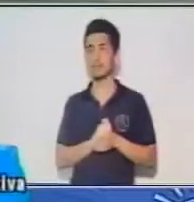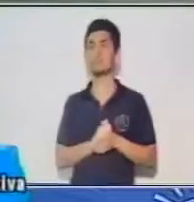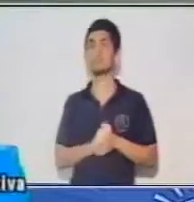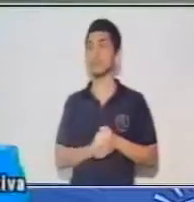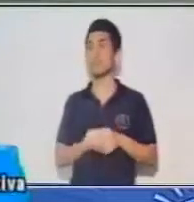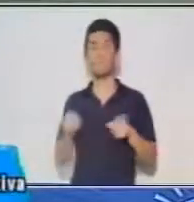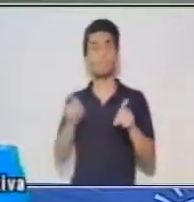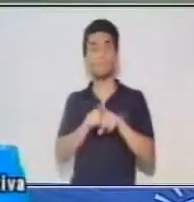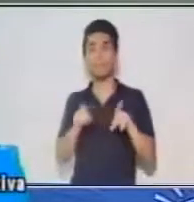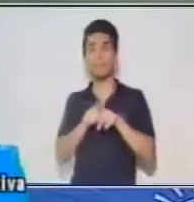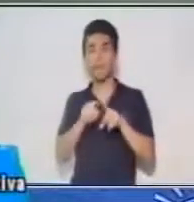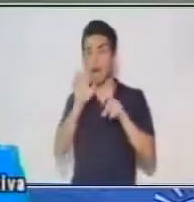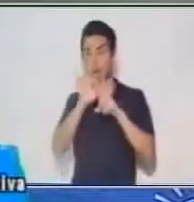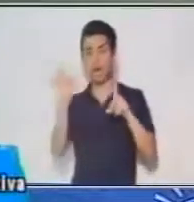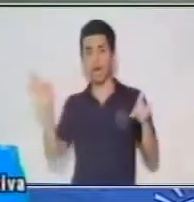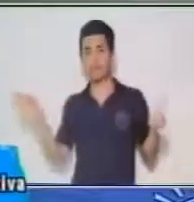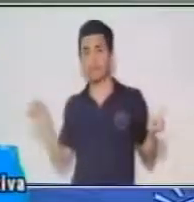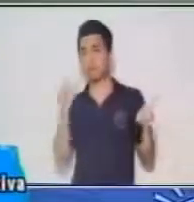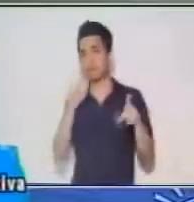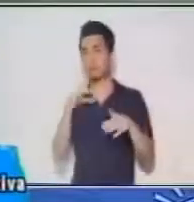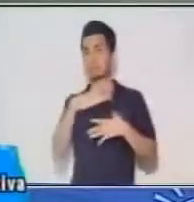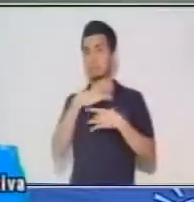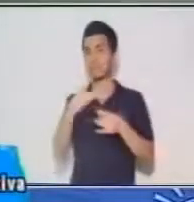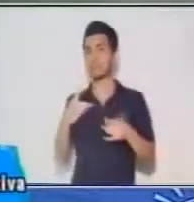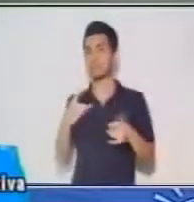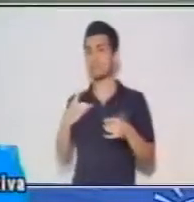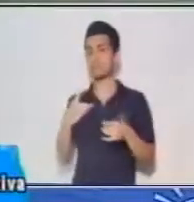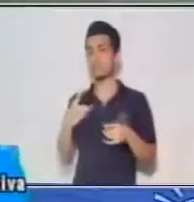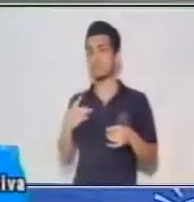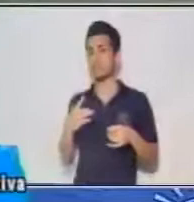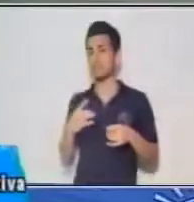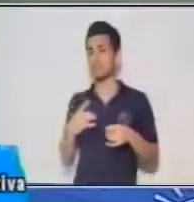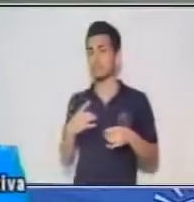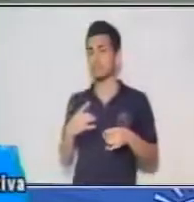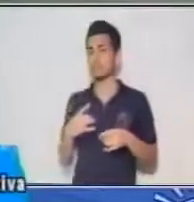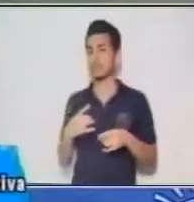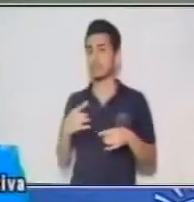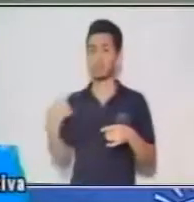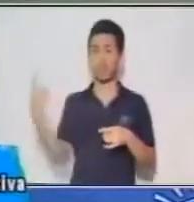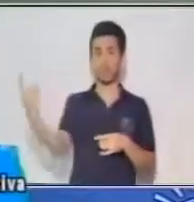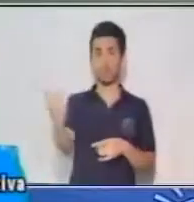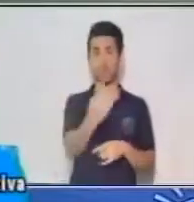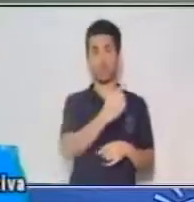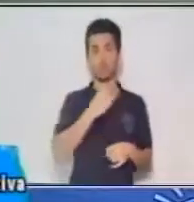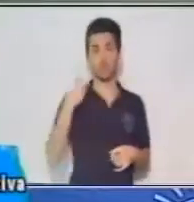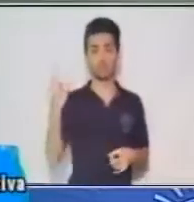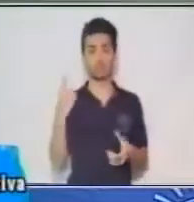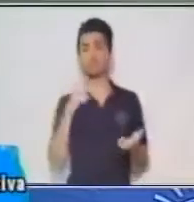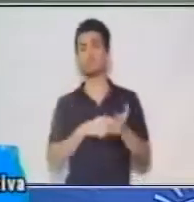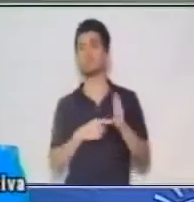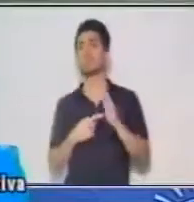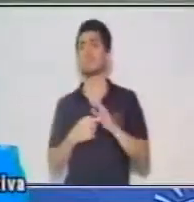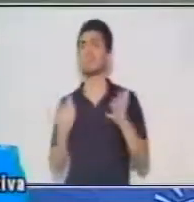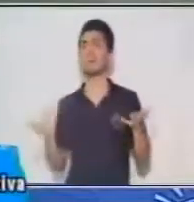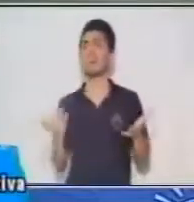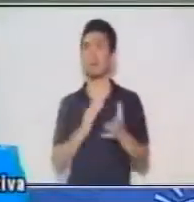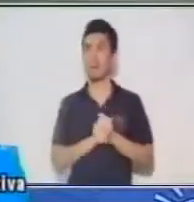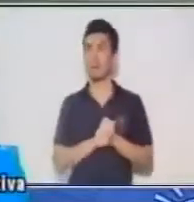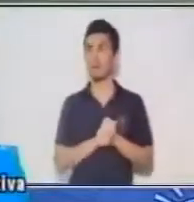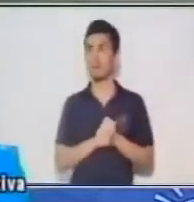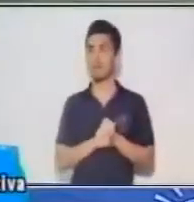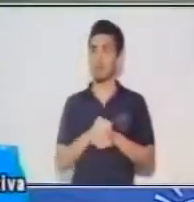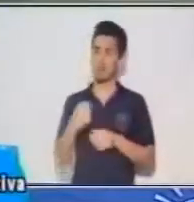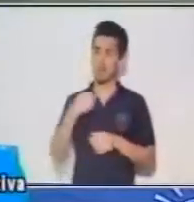oraciones son de interés público. ¿Qué significa? Bueno, significa que si